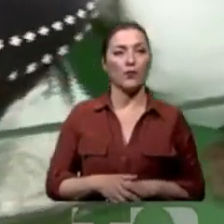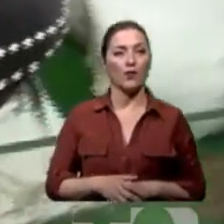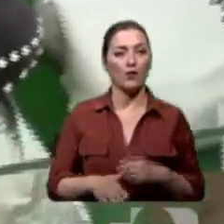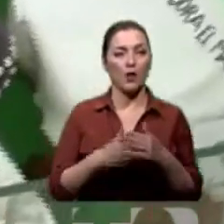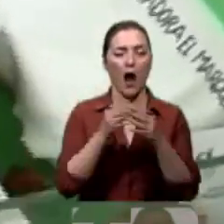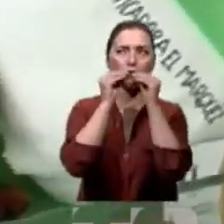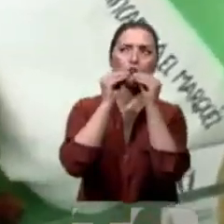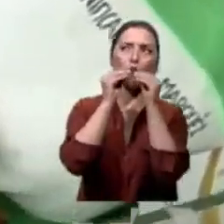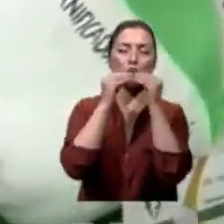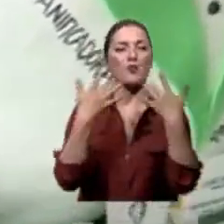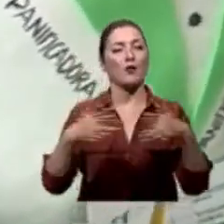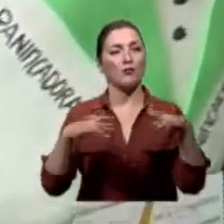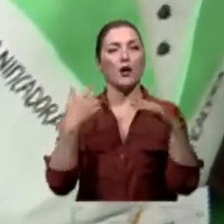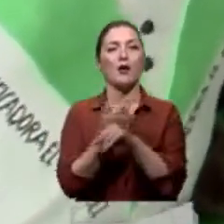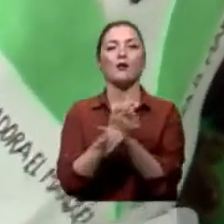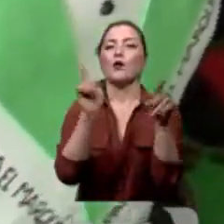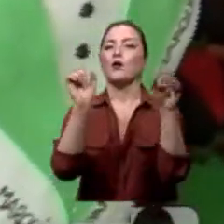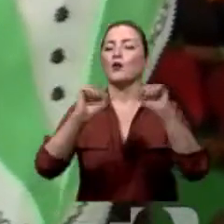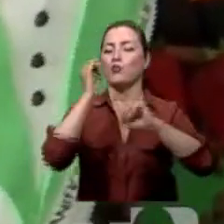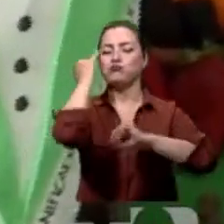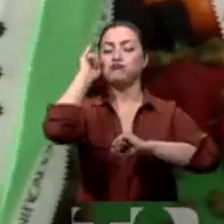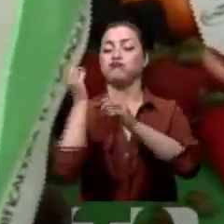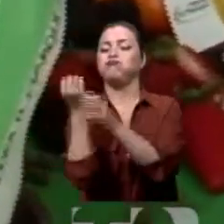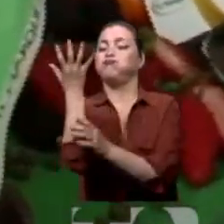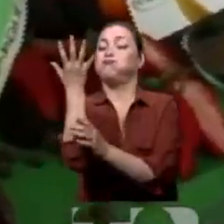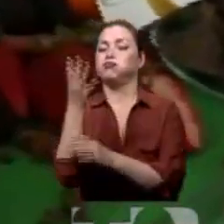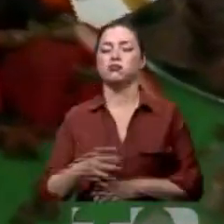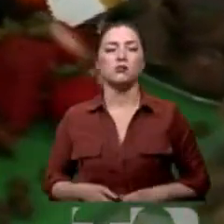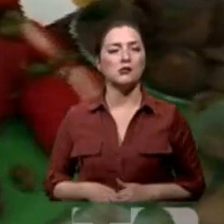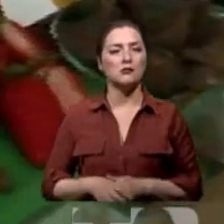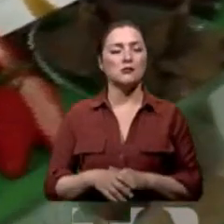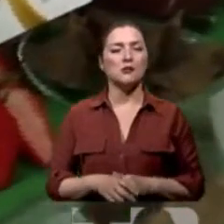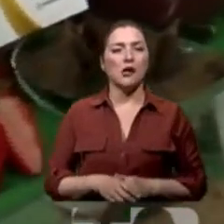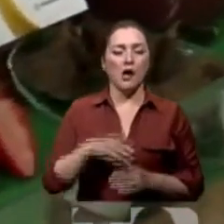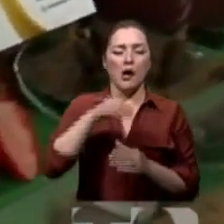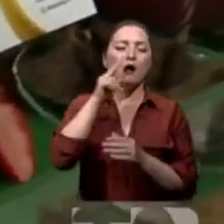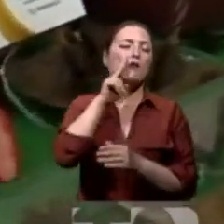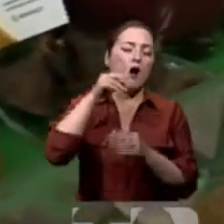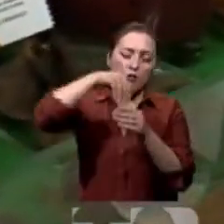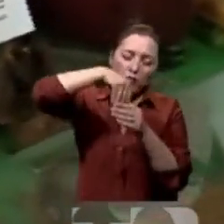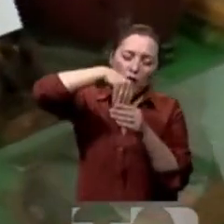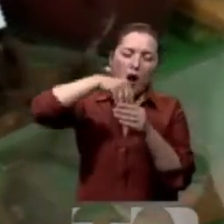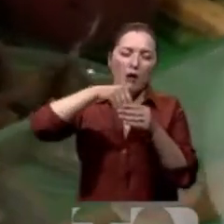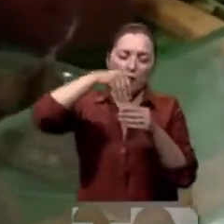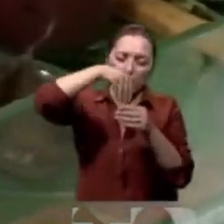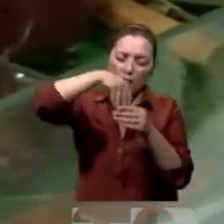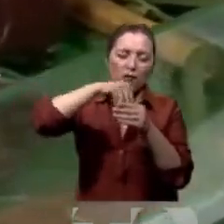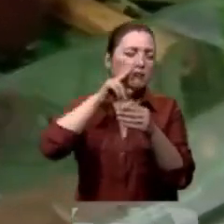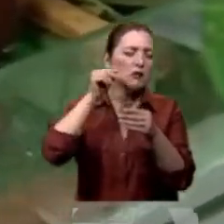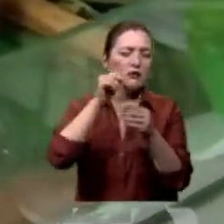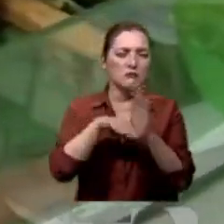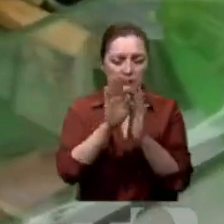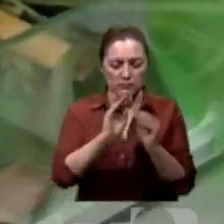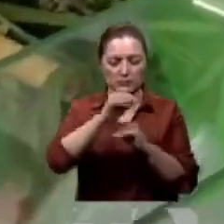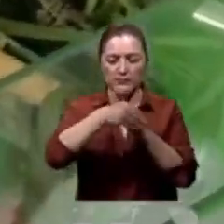estamos probando y ustedes pueden hacer algo diferente. Una creatividad increíble en el relleno tienen que tener y eso es un plus grandísimo.